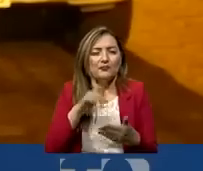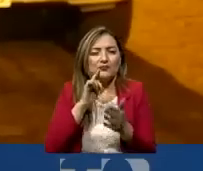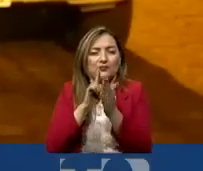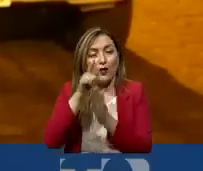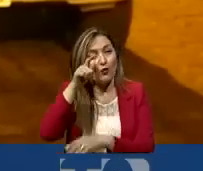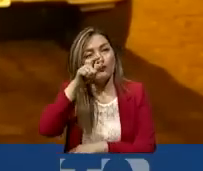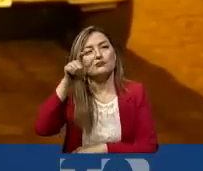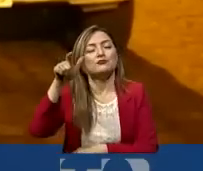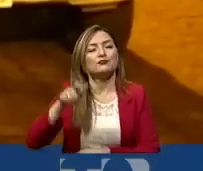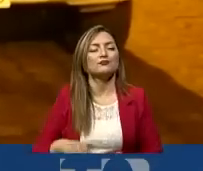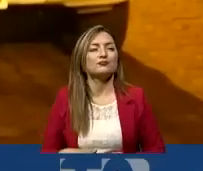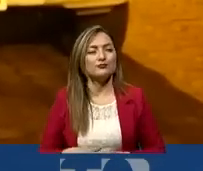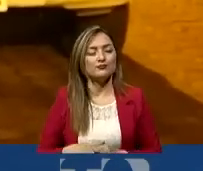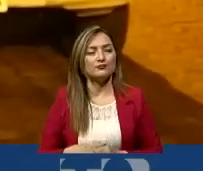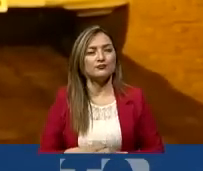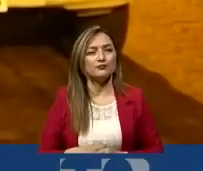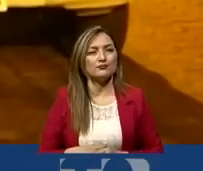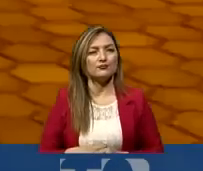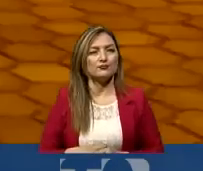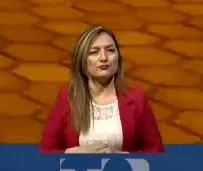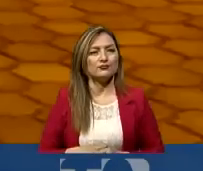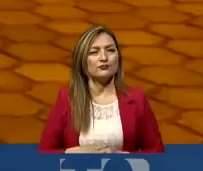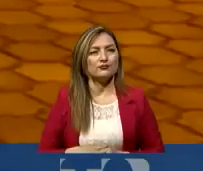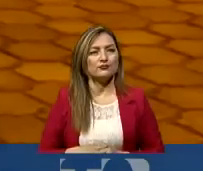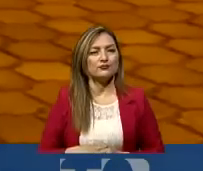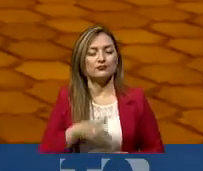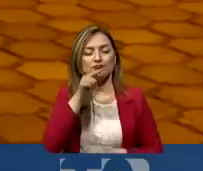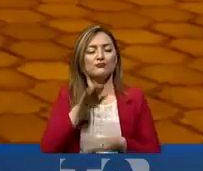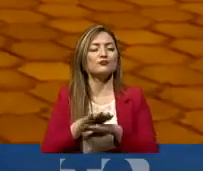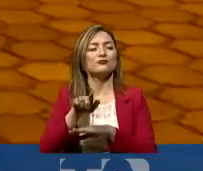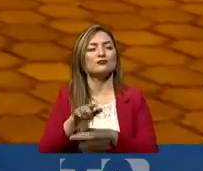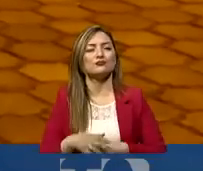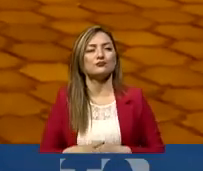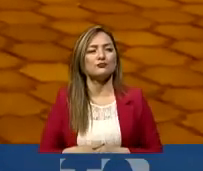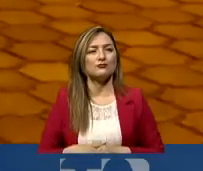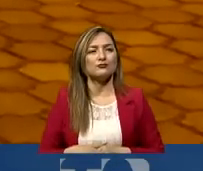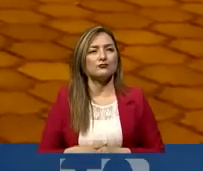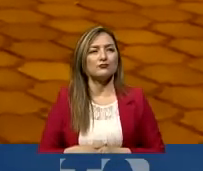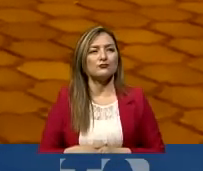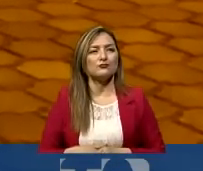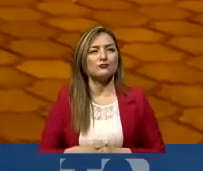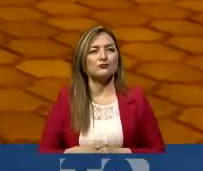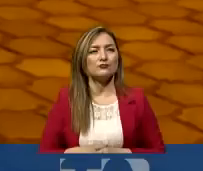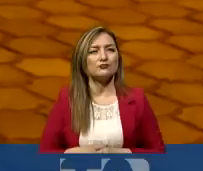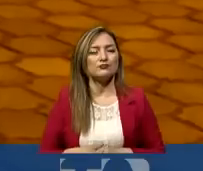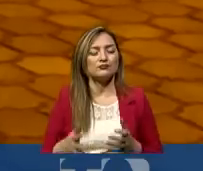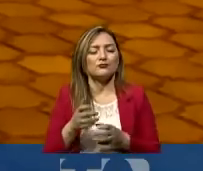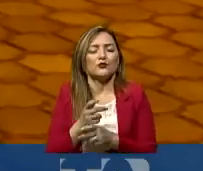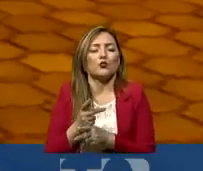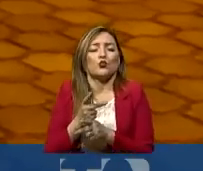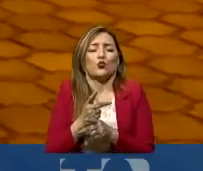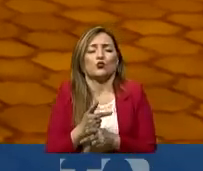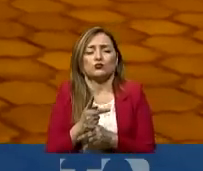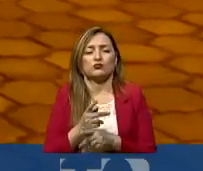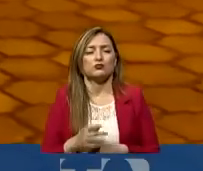la fiscalía para dar con los responsables. Sí. Yo quiero que me cuiden aquí, porque imagínense